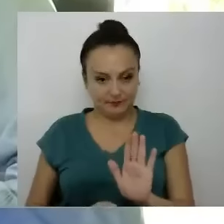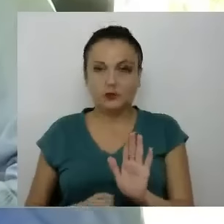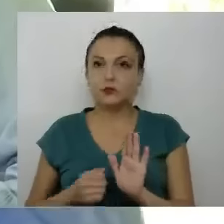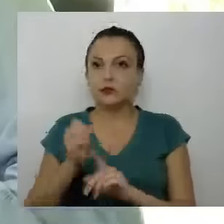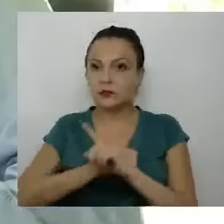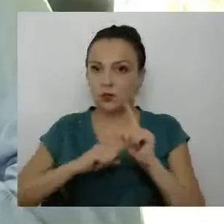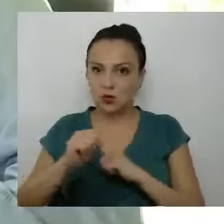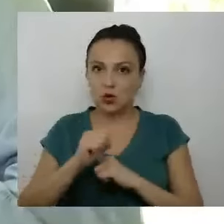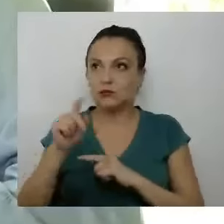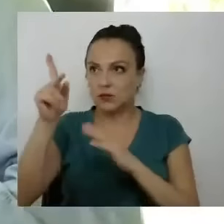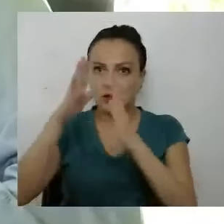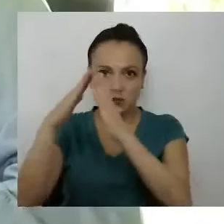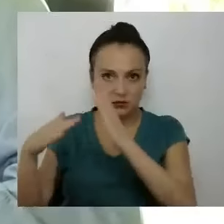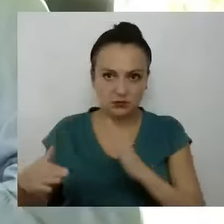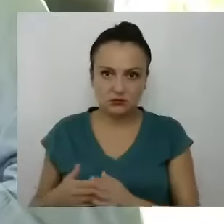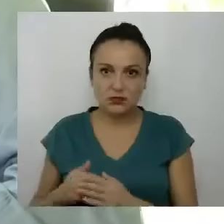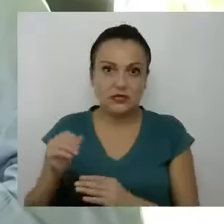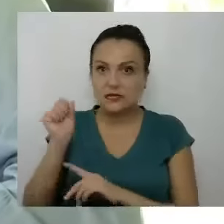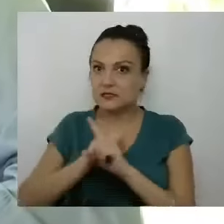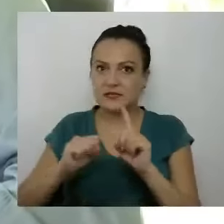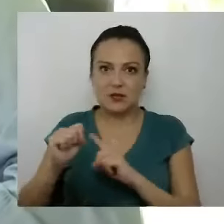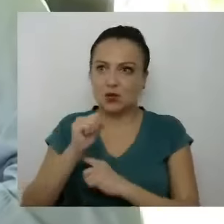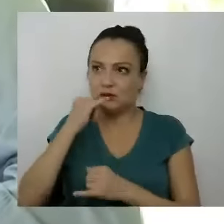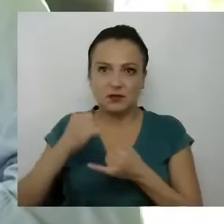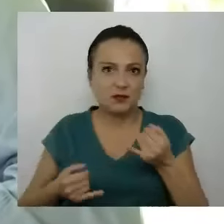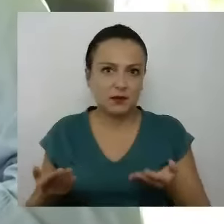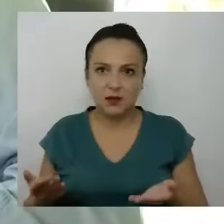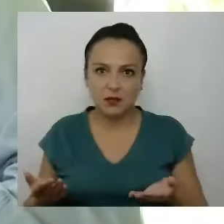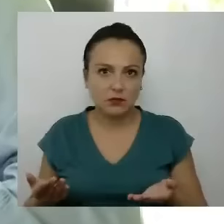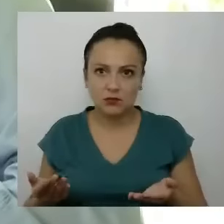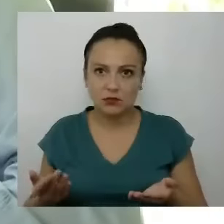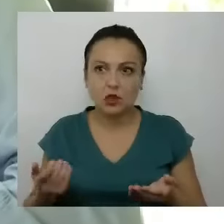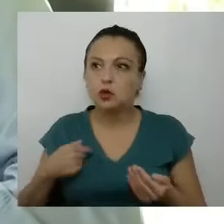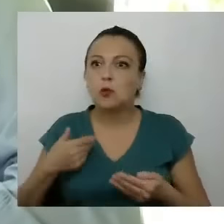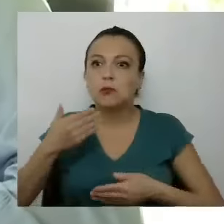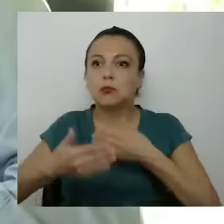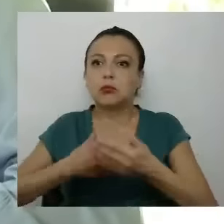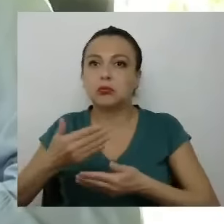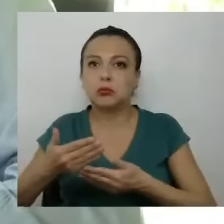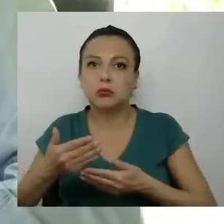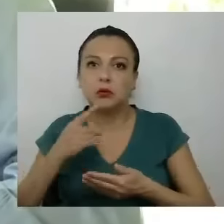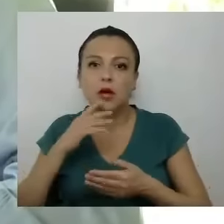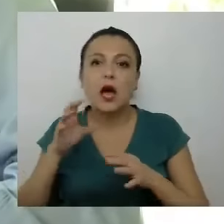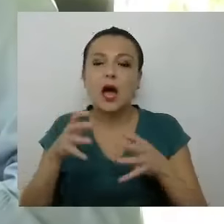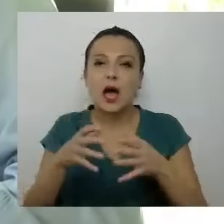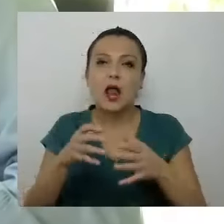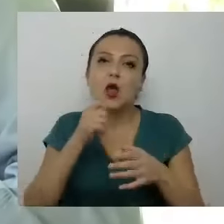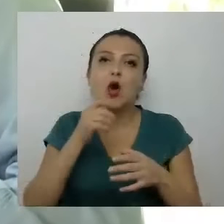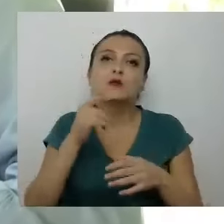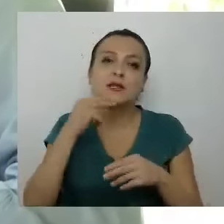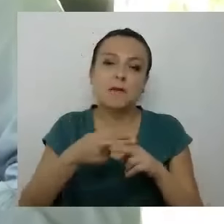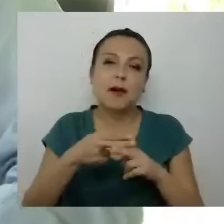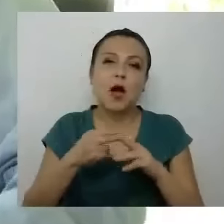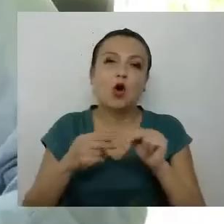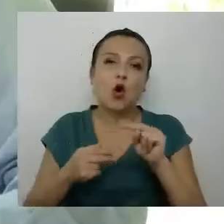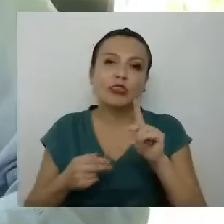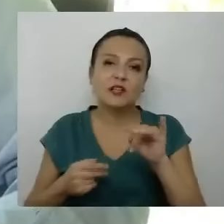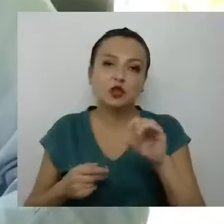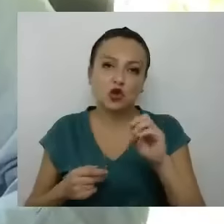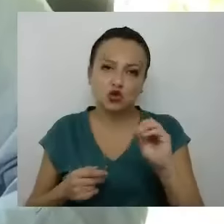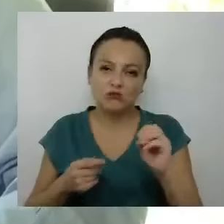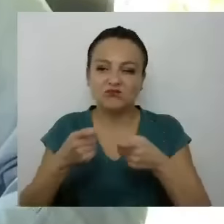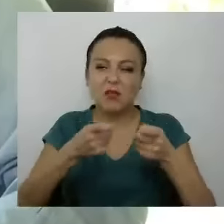la Contraloría son casos que no se han terminado. Los casos los he llevado al contencioso administrativo, y no sé si ustedes se han